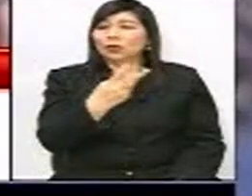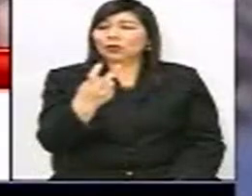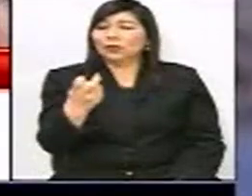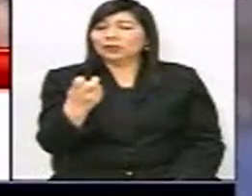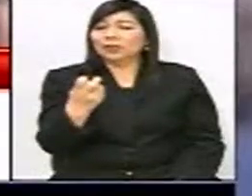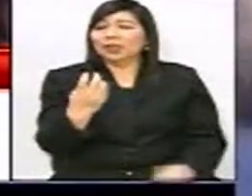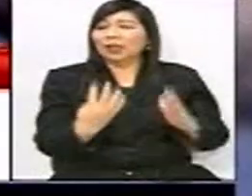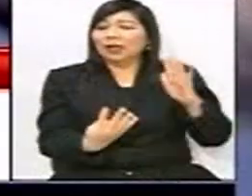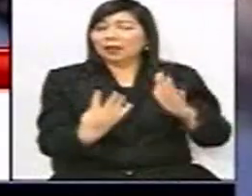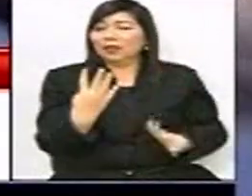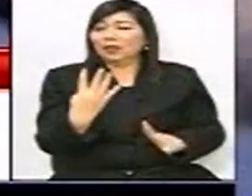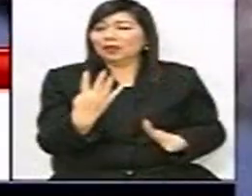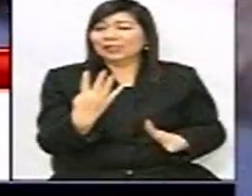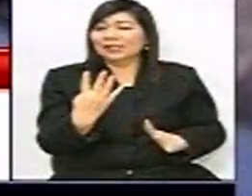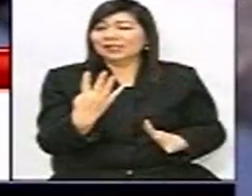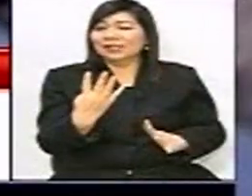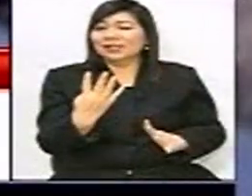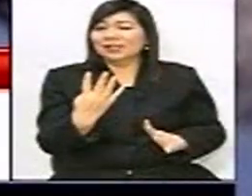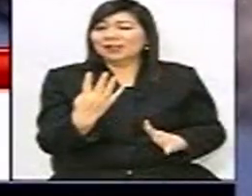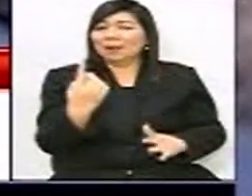1.214 millones